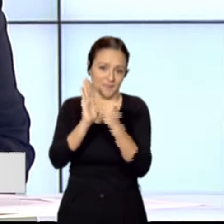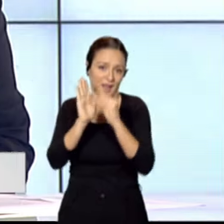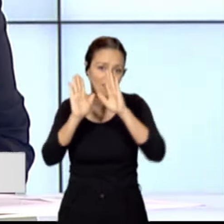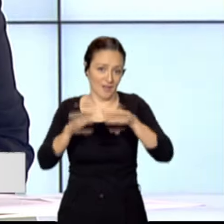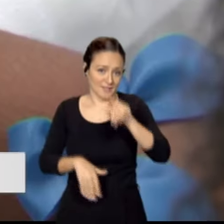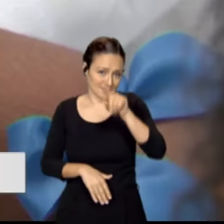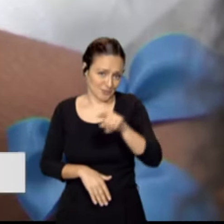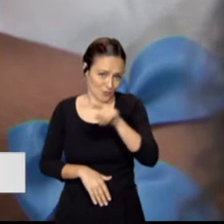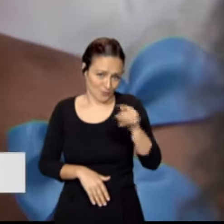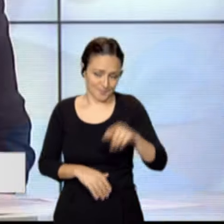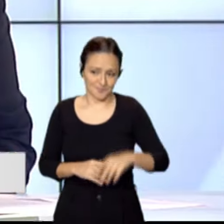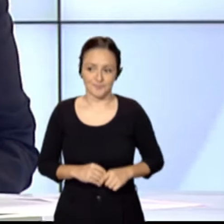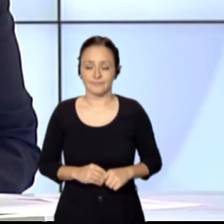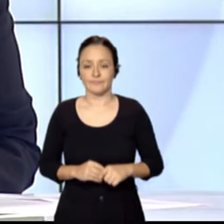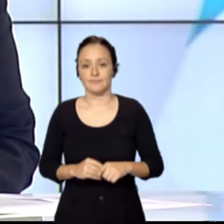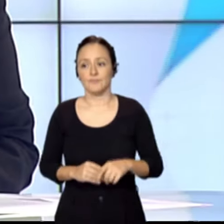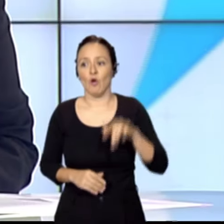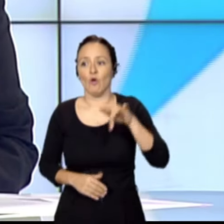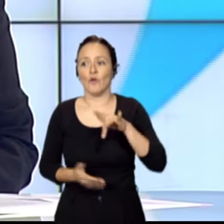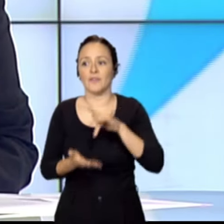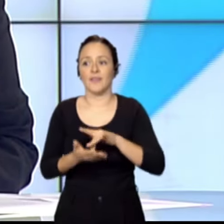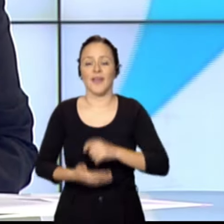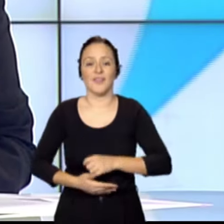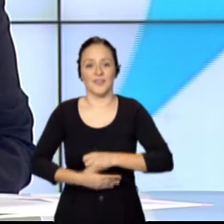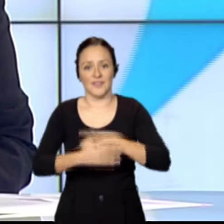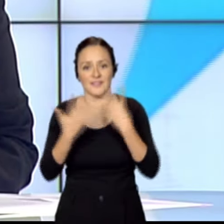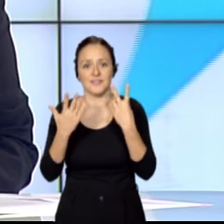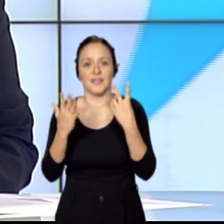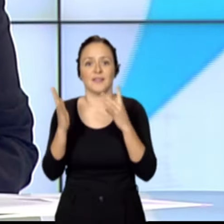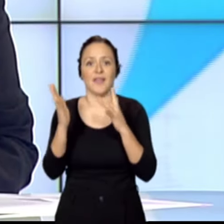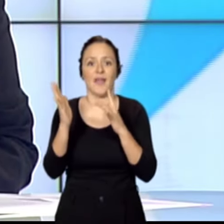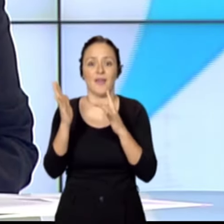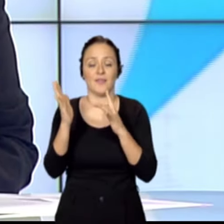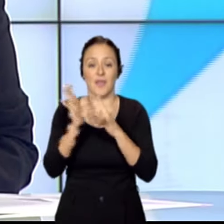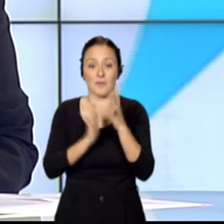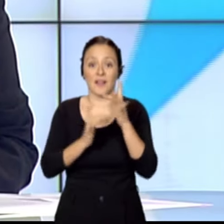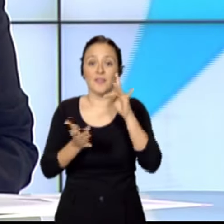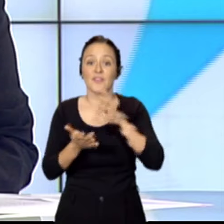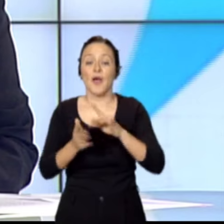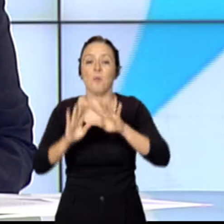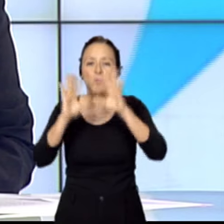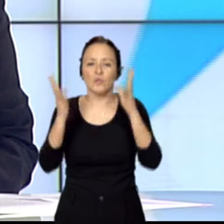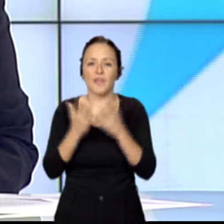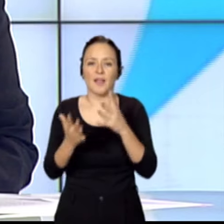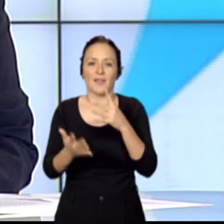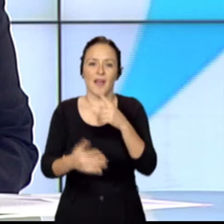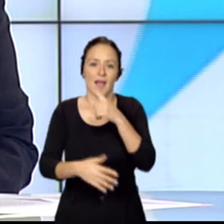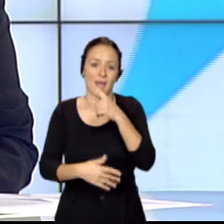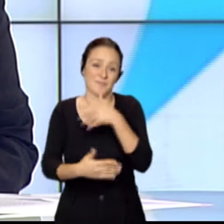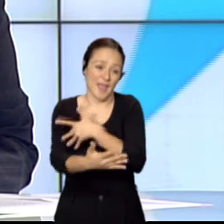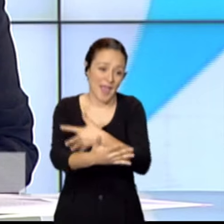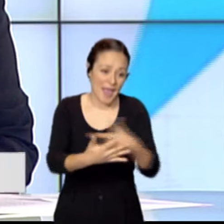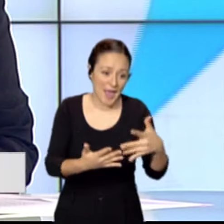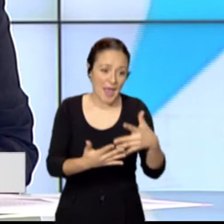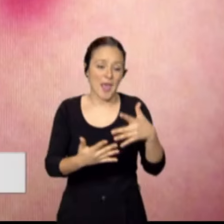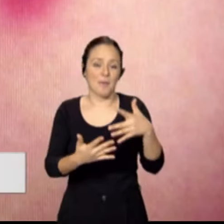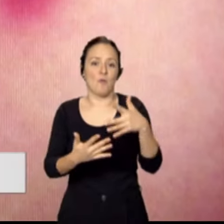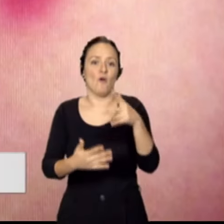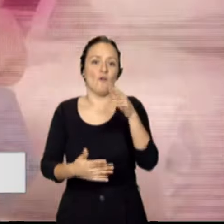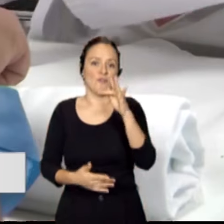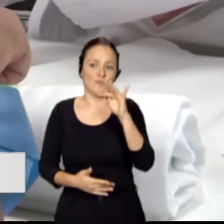planteado hoy 17 de abril se celebra el Día Mundial de la fia un día para concienciar y sensibilizar sobre esta